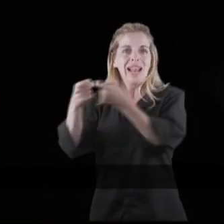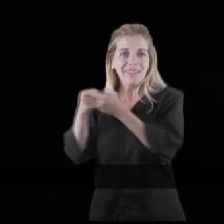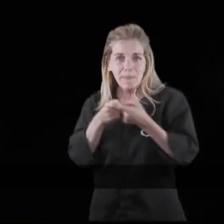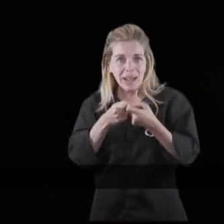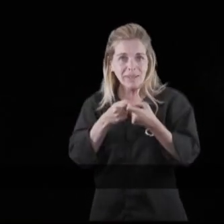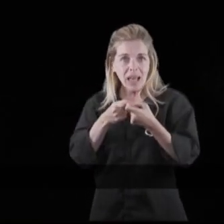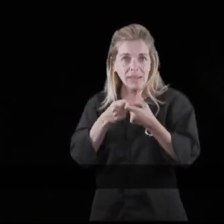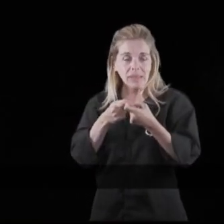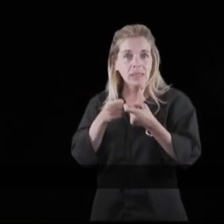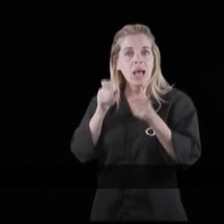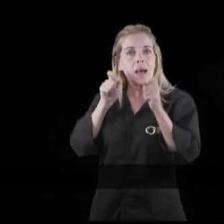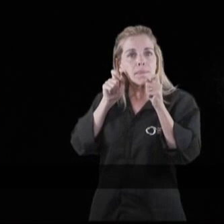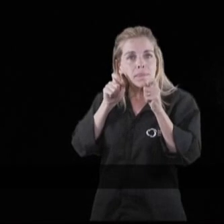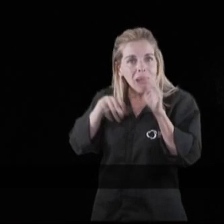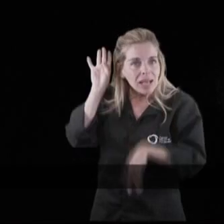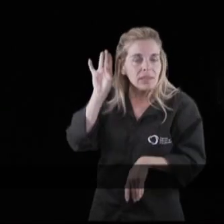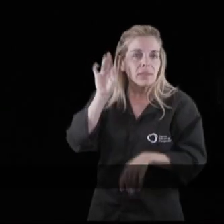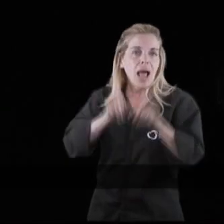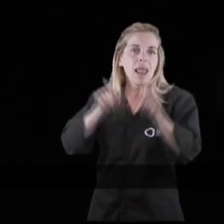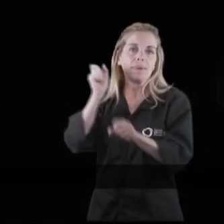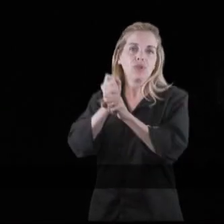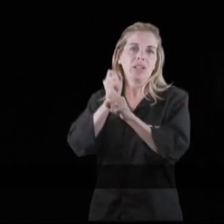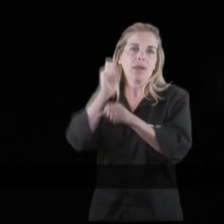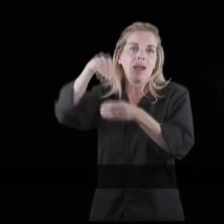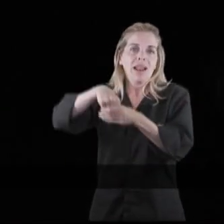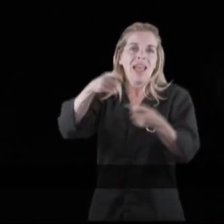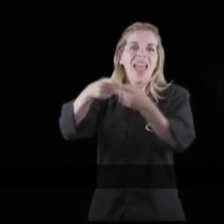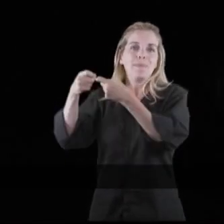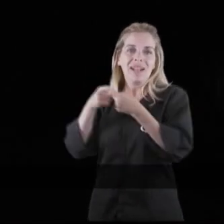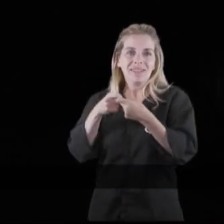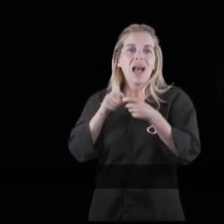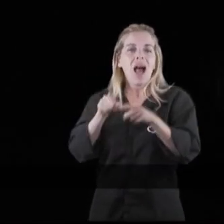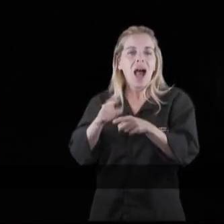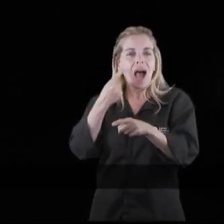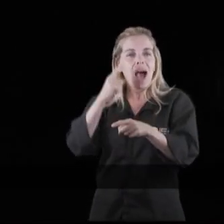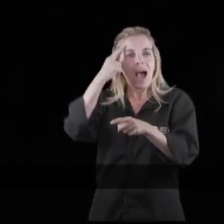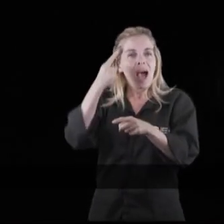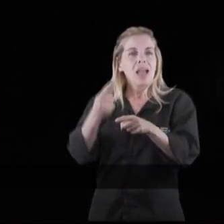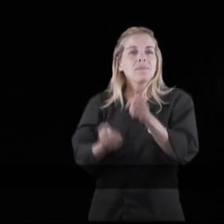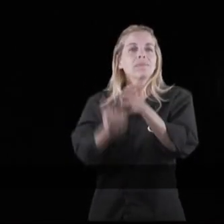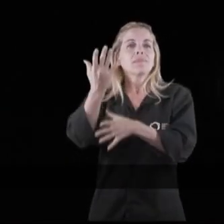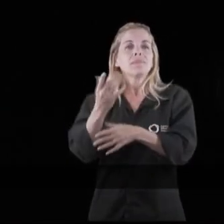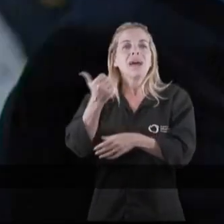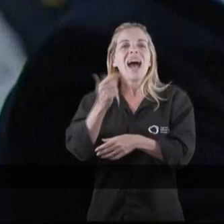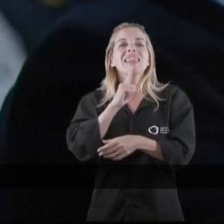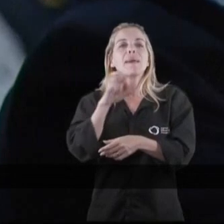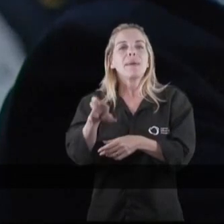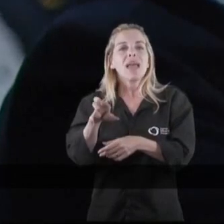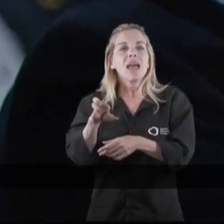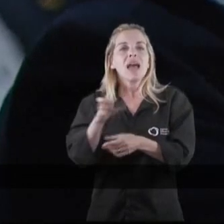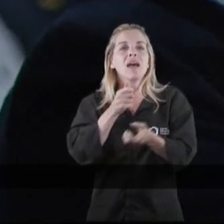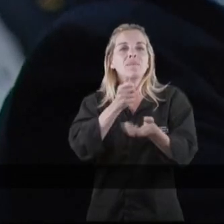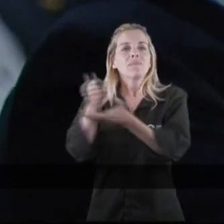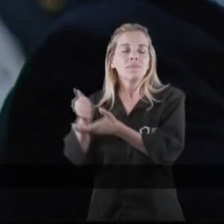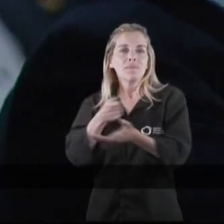básicamente a sus empleados. Y así surgió el ATP, la Asignación para el Trabajo y la Producción. Y